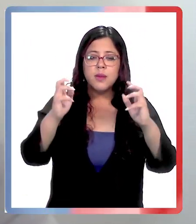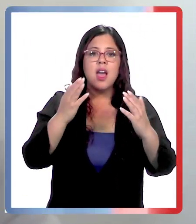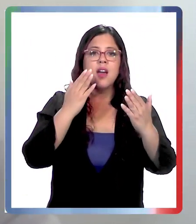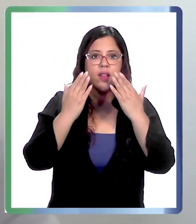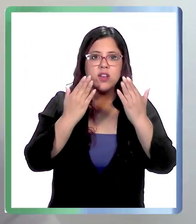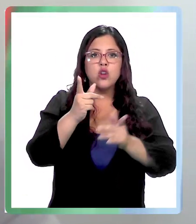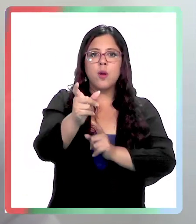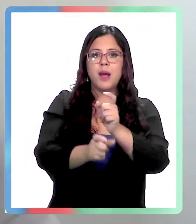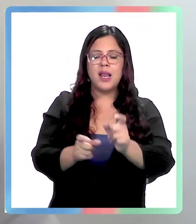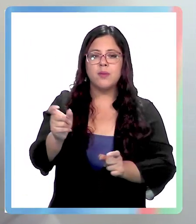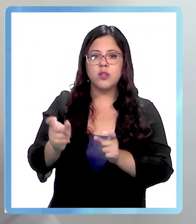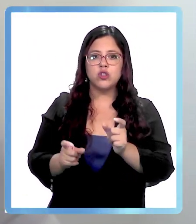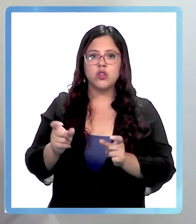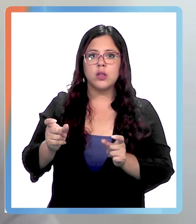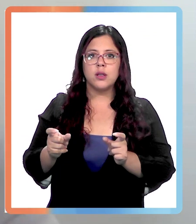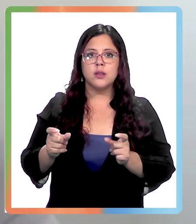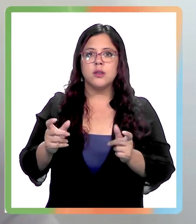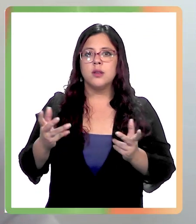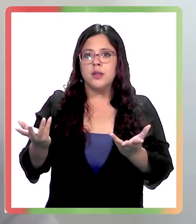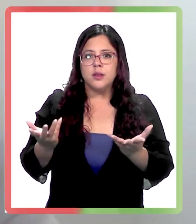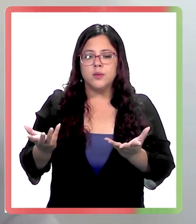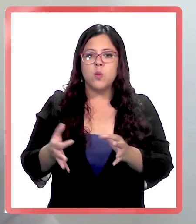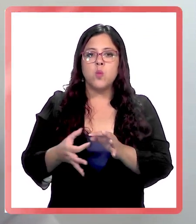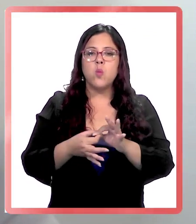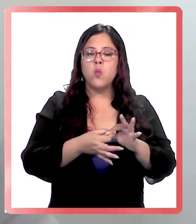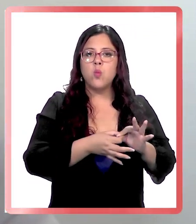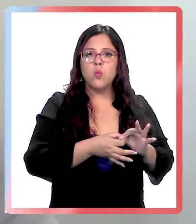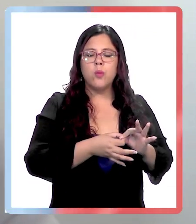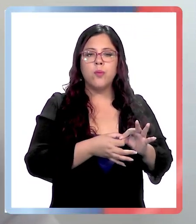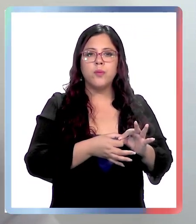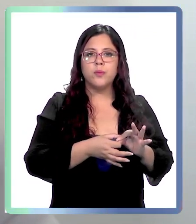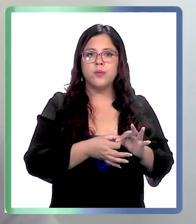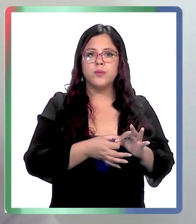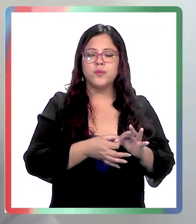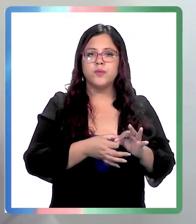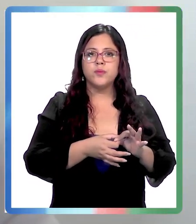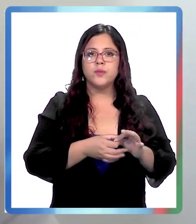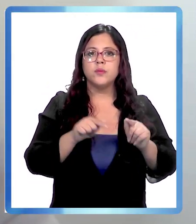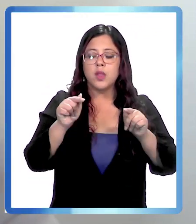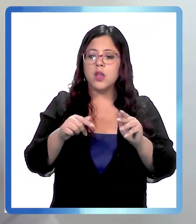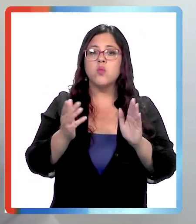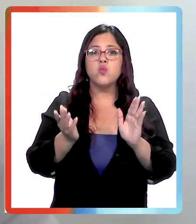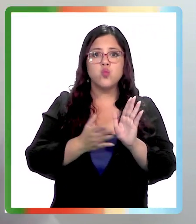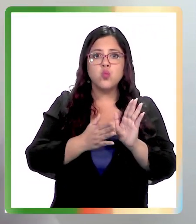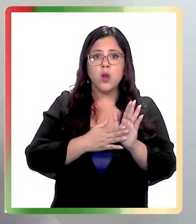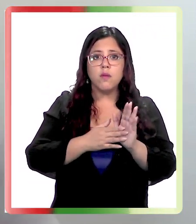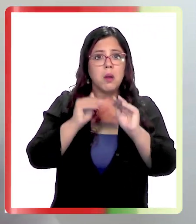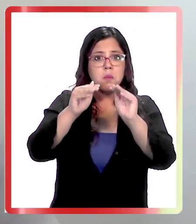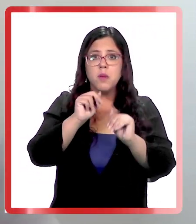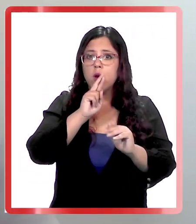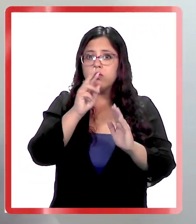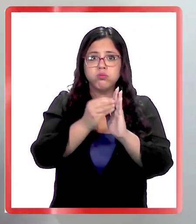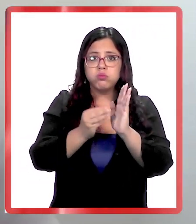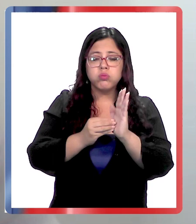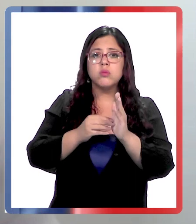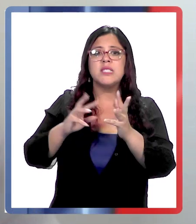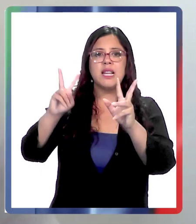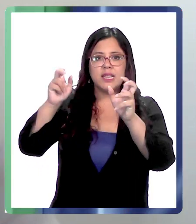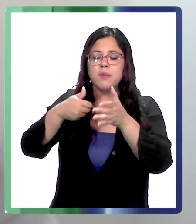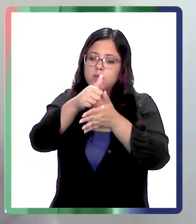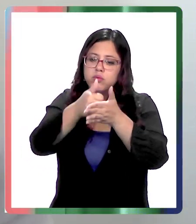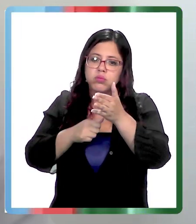bastante beneficiosa para los pacientes, dado que ha demostrado que tiene los mismos resultados que la